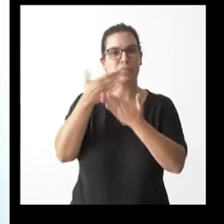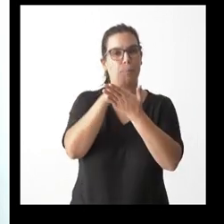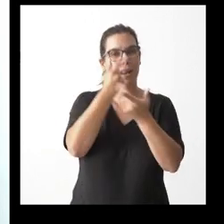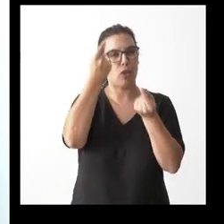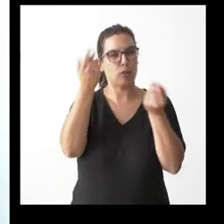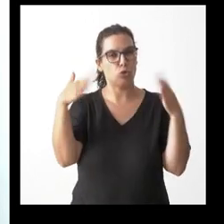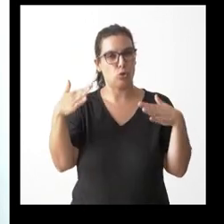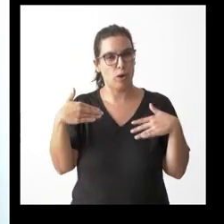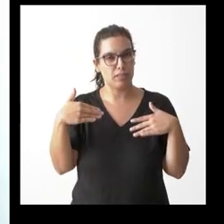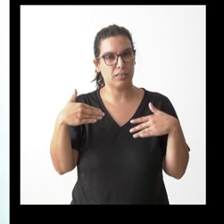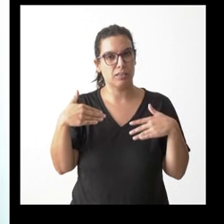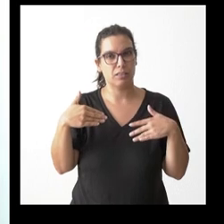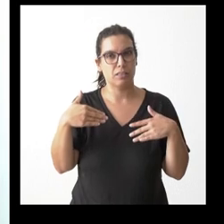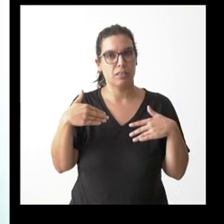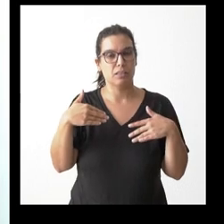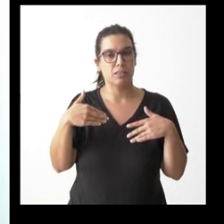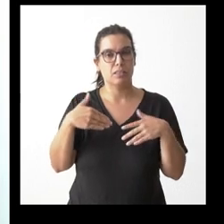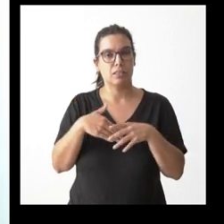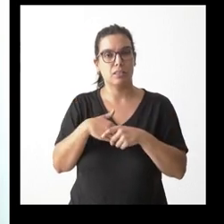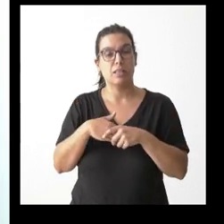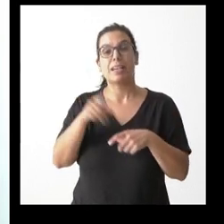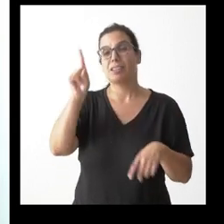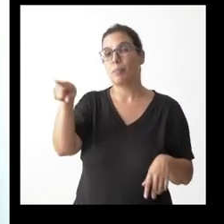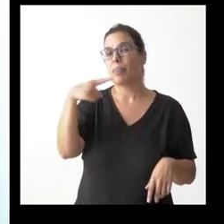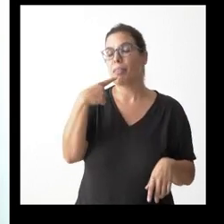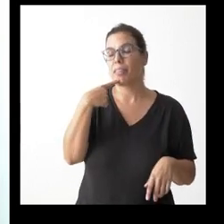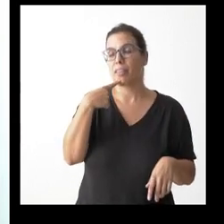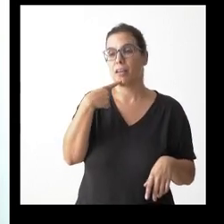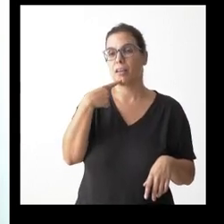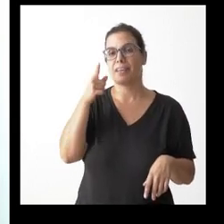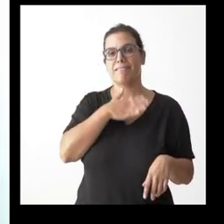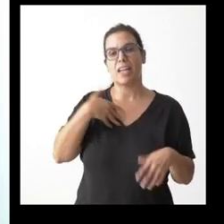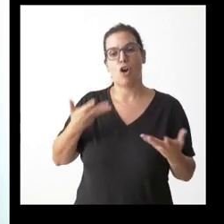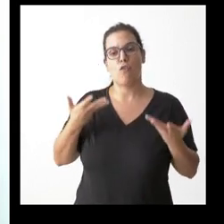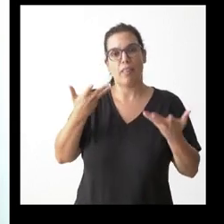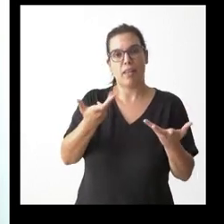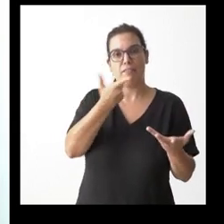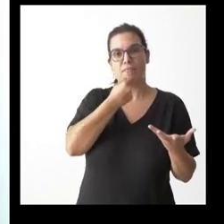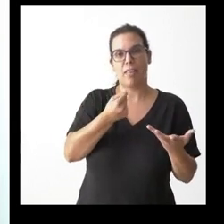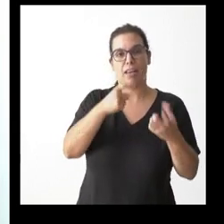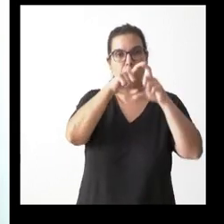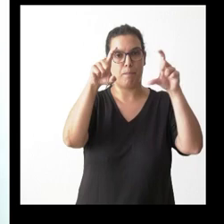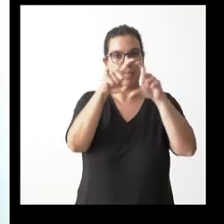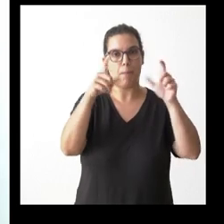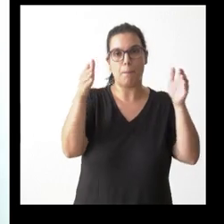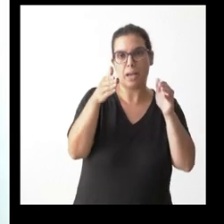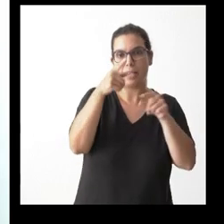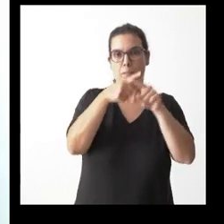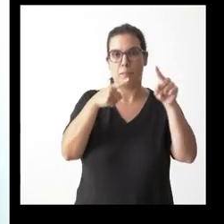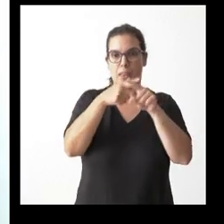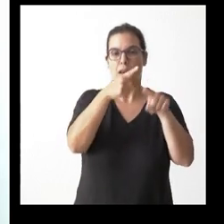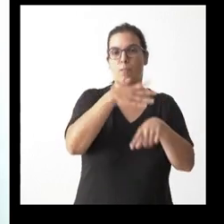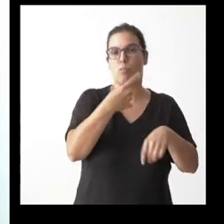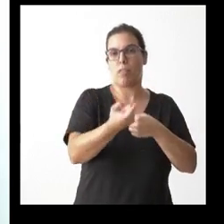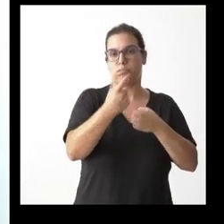niños de 2 a 3 años. Y ha dicho que se quería facilitar a las pymes entrar en este tema,